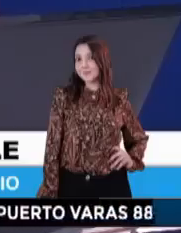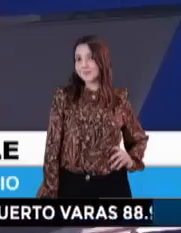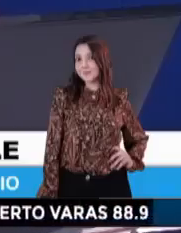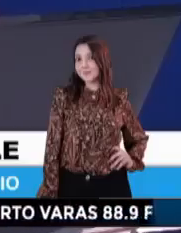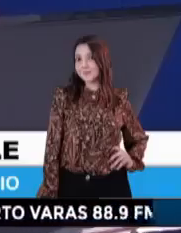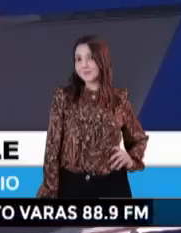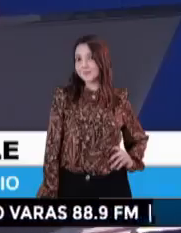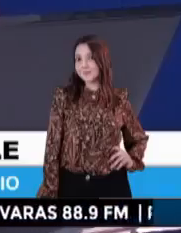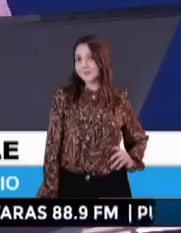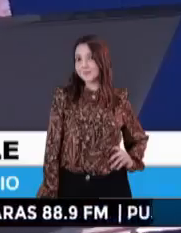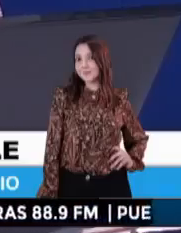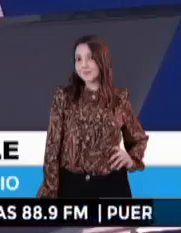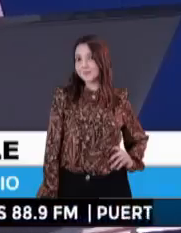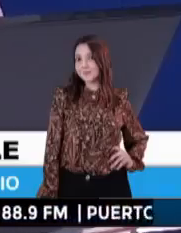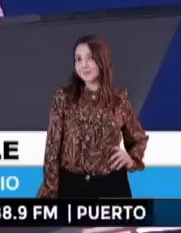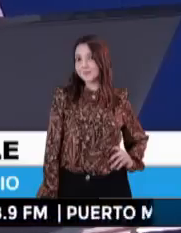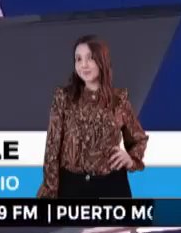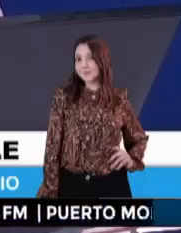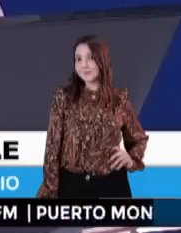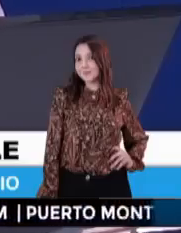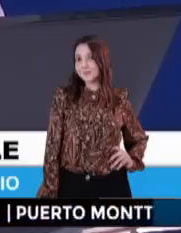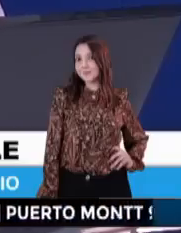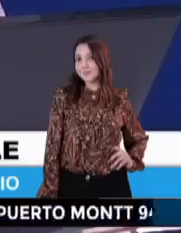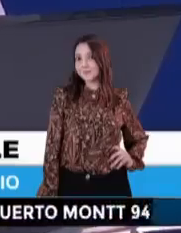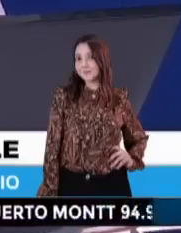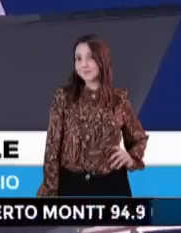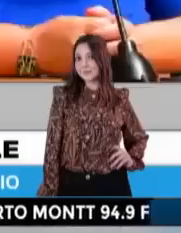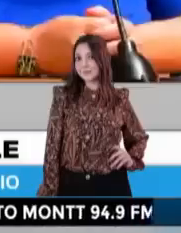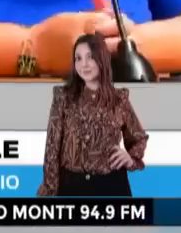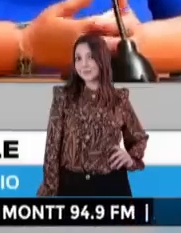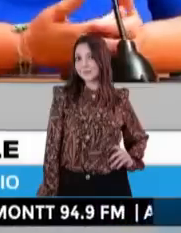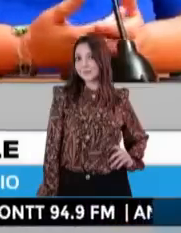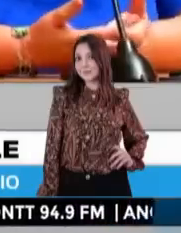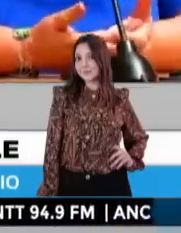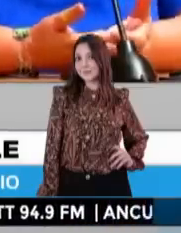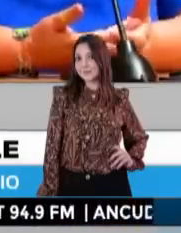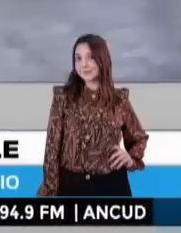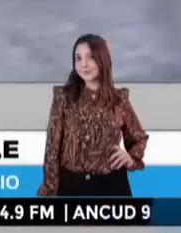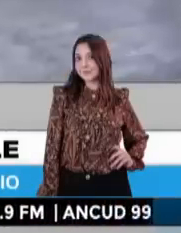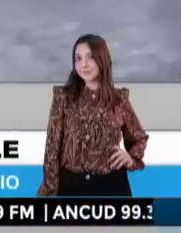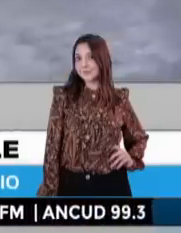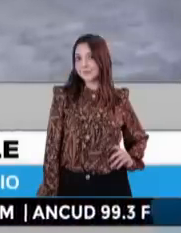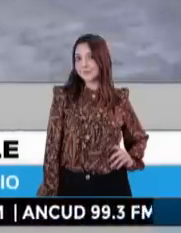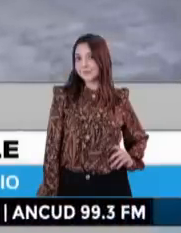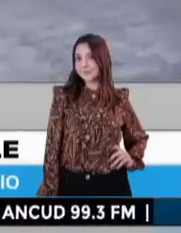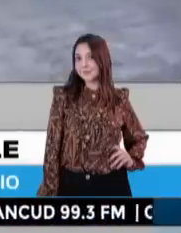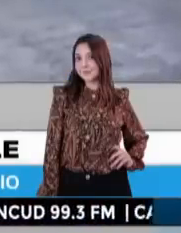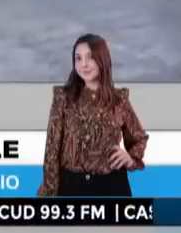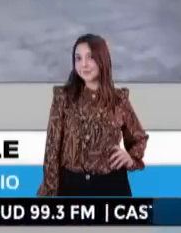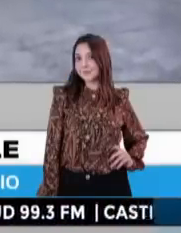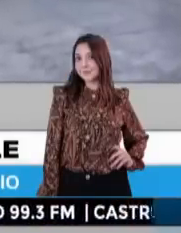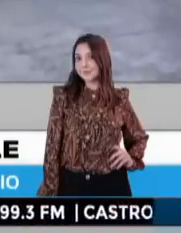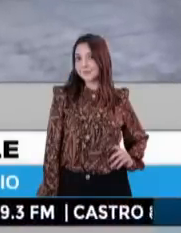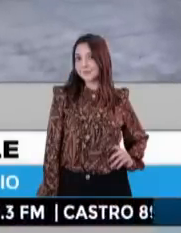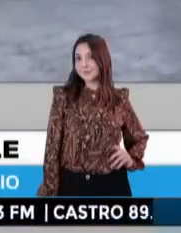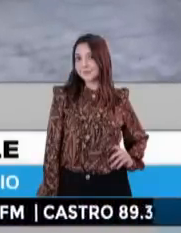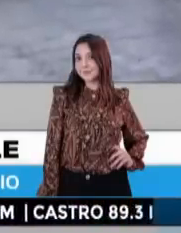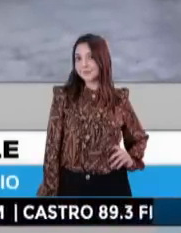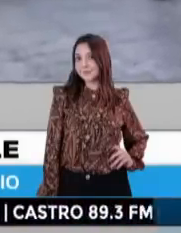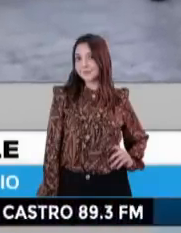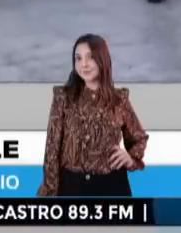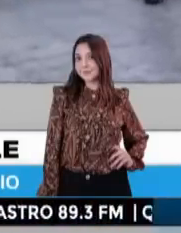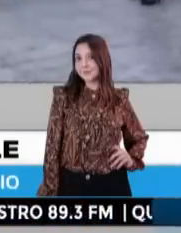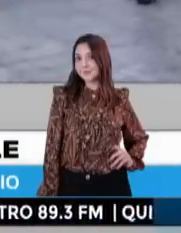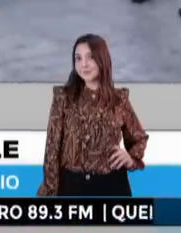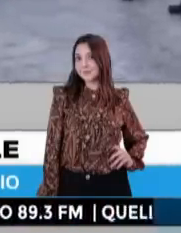sea, el robo de información. Una cosa es que hay una vulnerabilidad y por lo tanto hay que solucionar eso, y otra cosa es el robo. El robo se habría